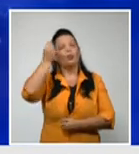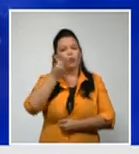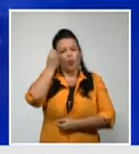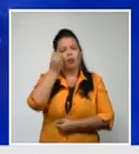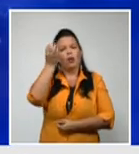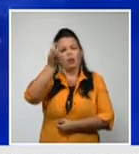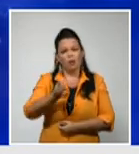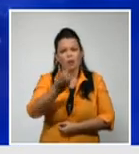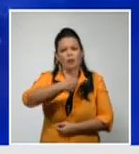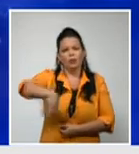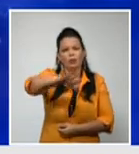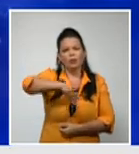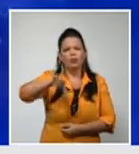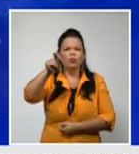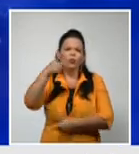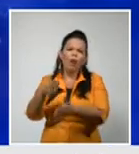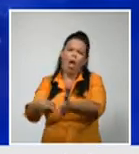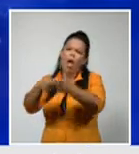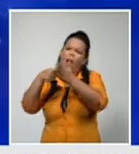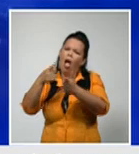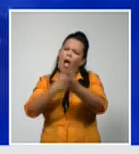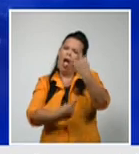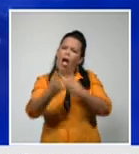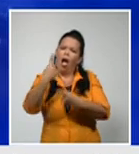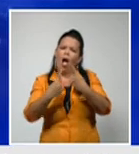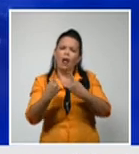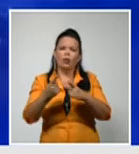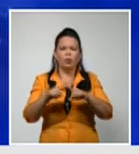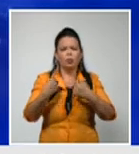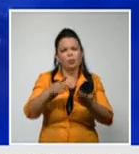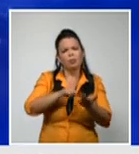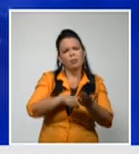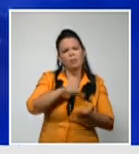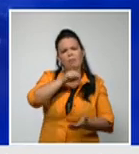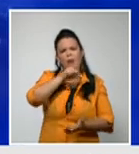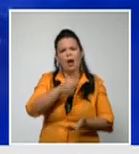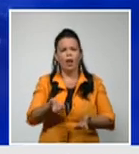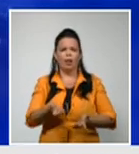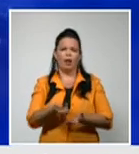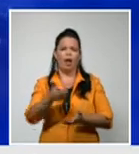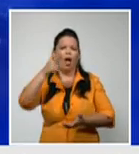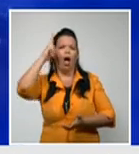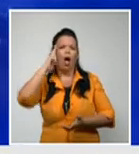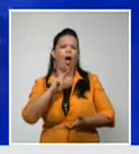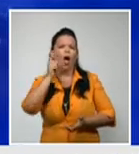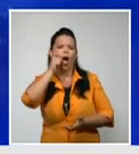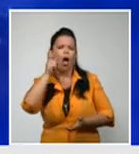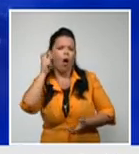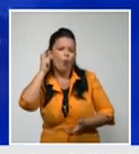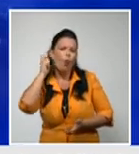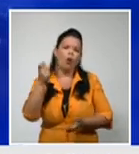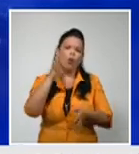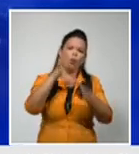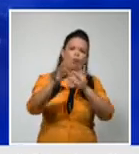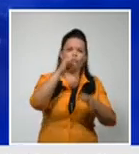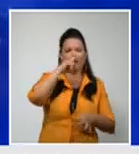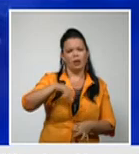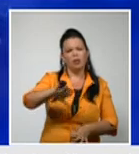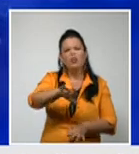población. Un mensaje final sobre todo para esos padres, esos tutores legales de los menores. ¿Qué podemos decir al cierre de esta